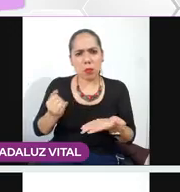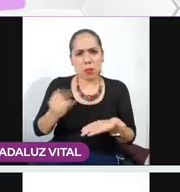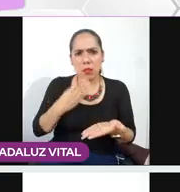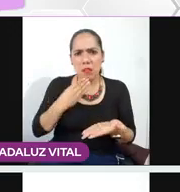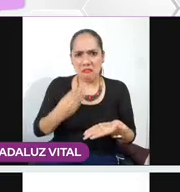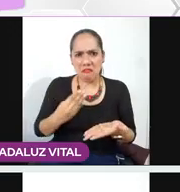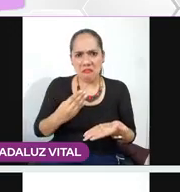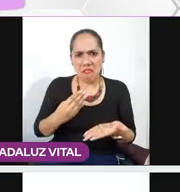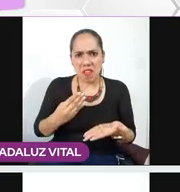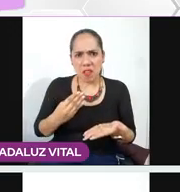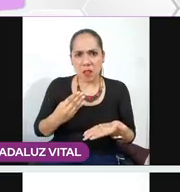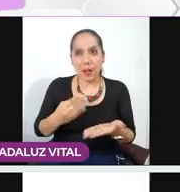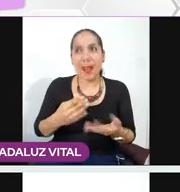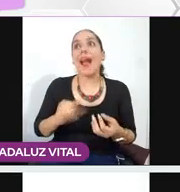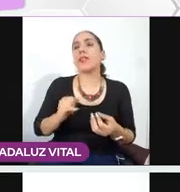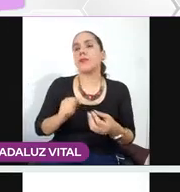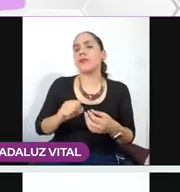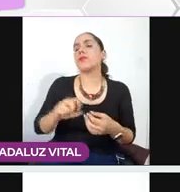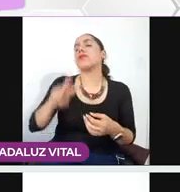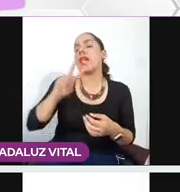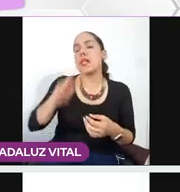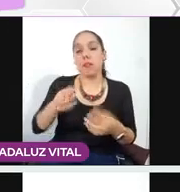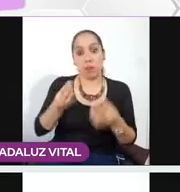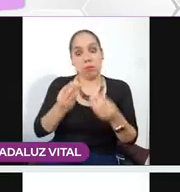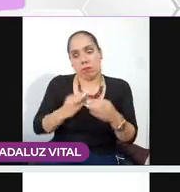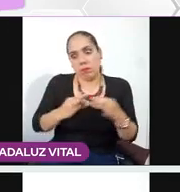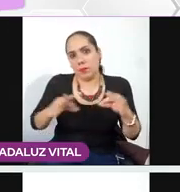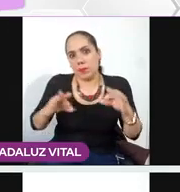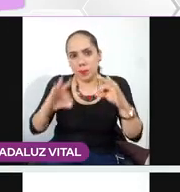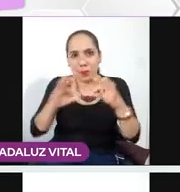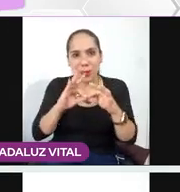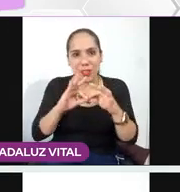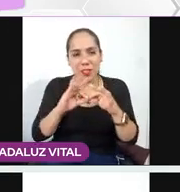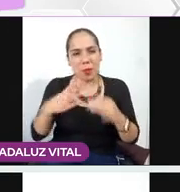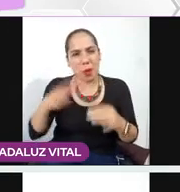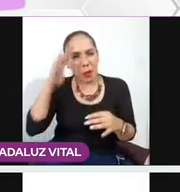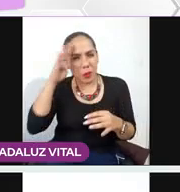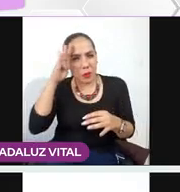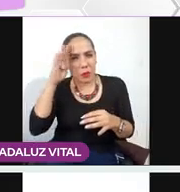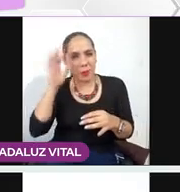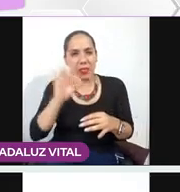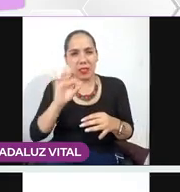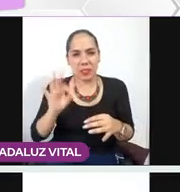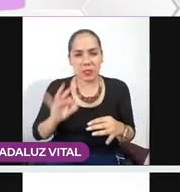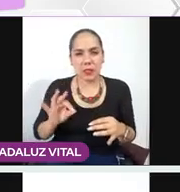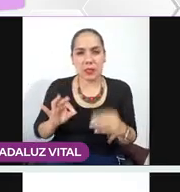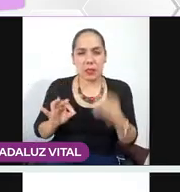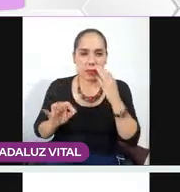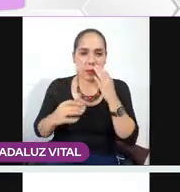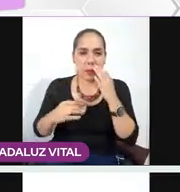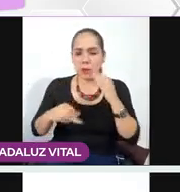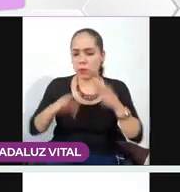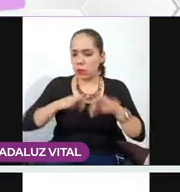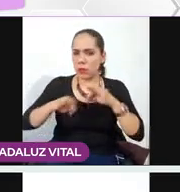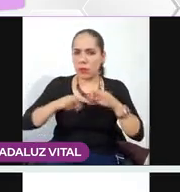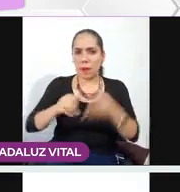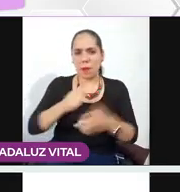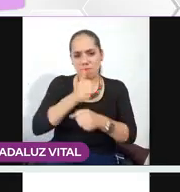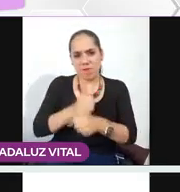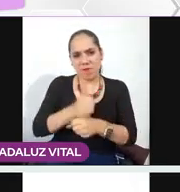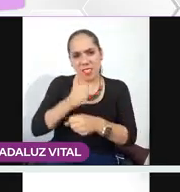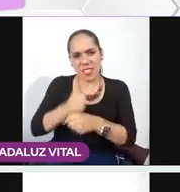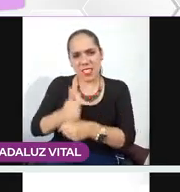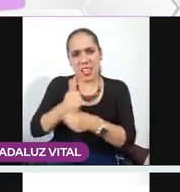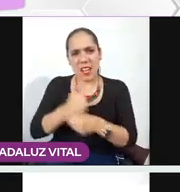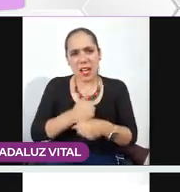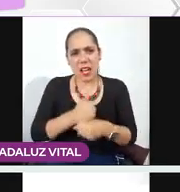Sí, claro que sí, y es súper importante. Yo creo que algo que yo trabajo mucho en terapia justo es tu red de apoyo, es lo